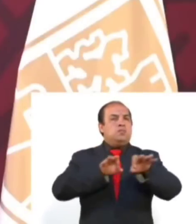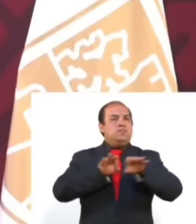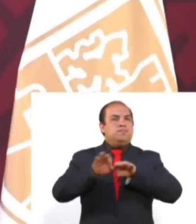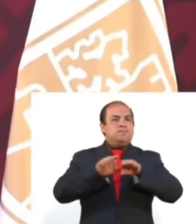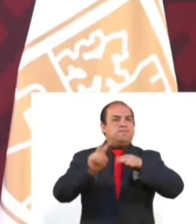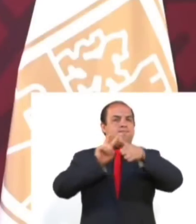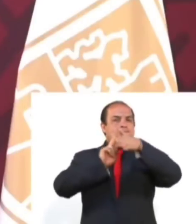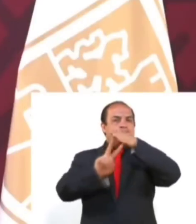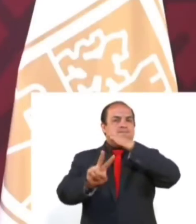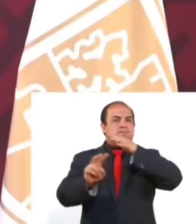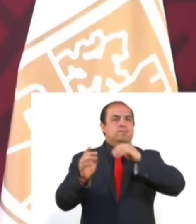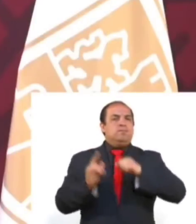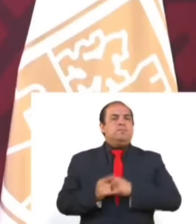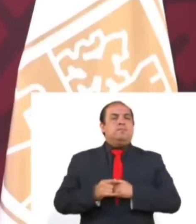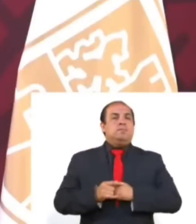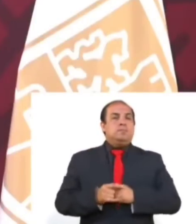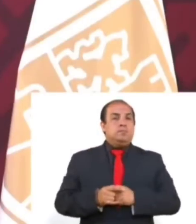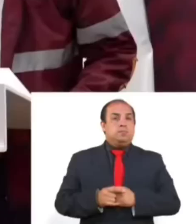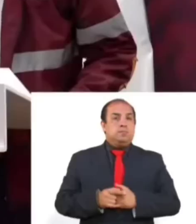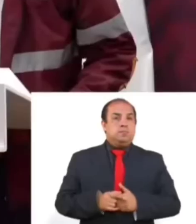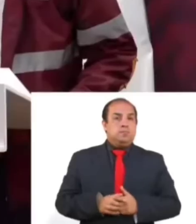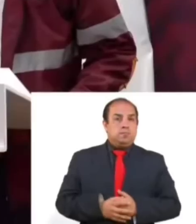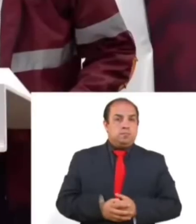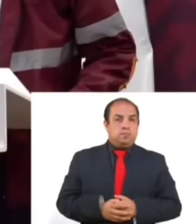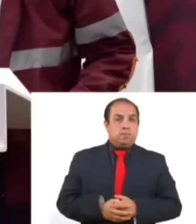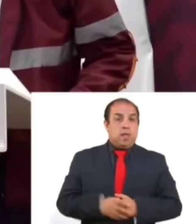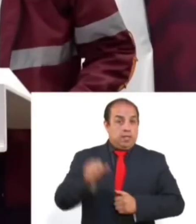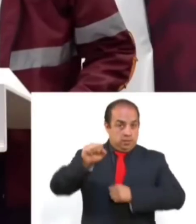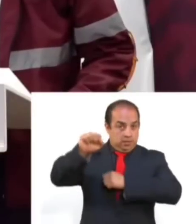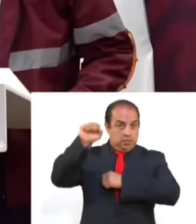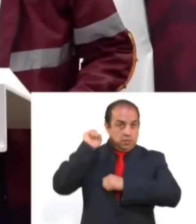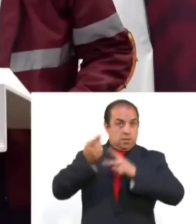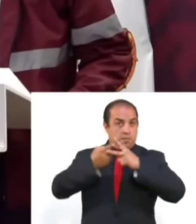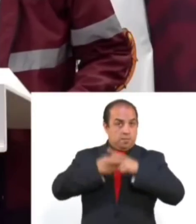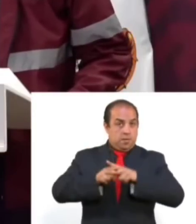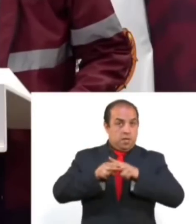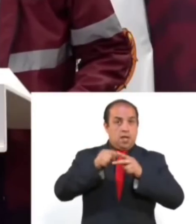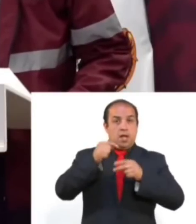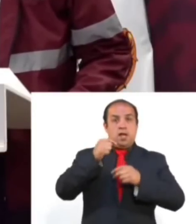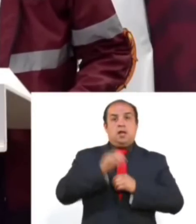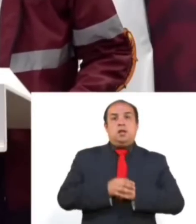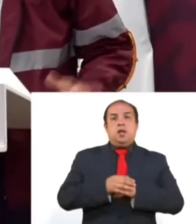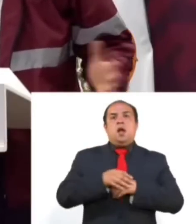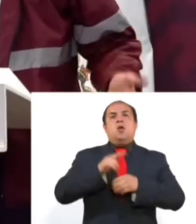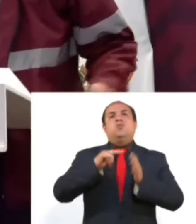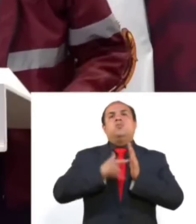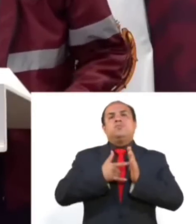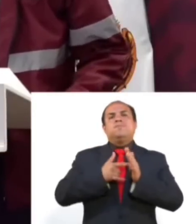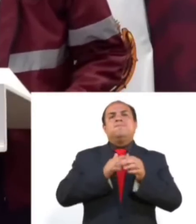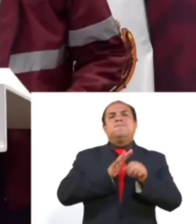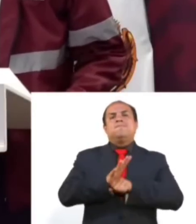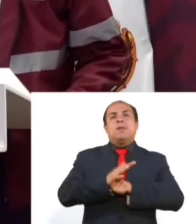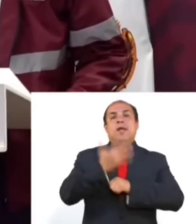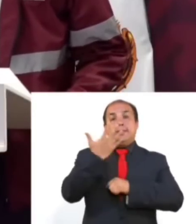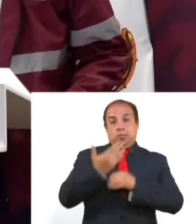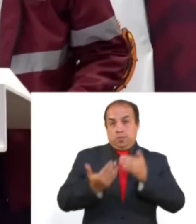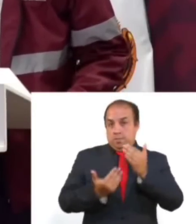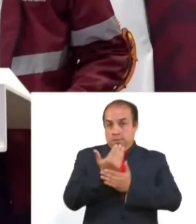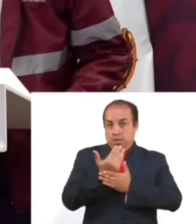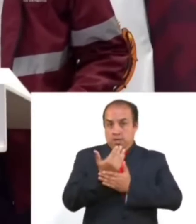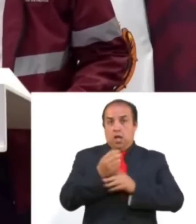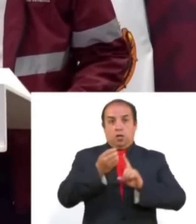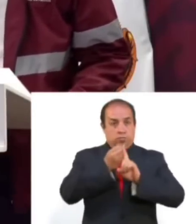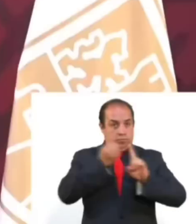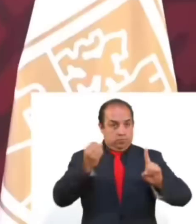como saben el día sábado inició a las 5 horas de la mañana de manera ordenada sin